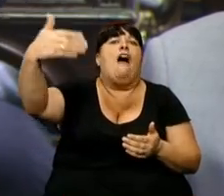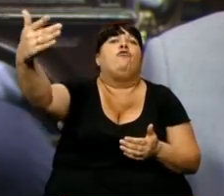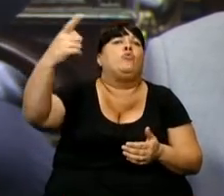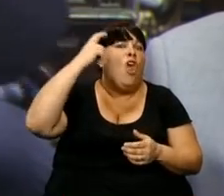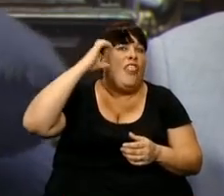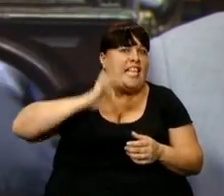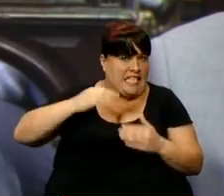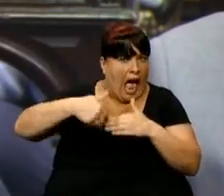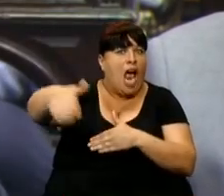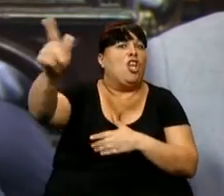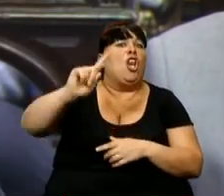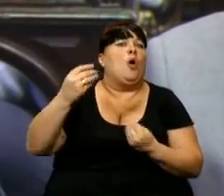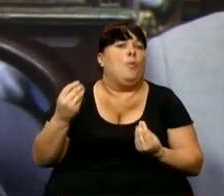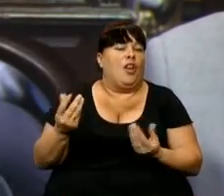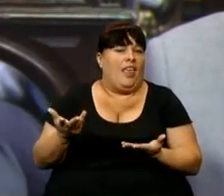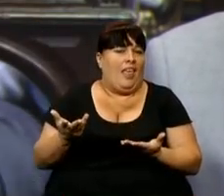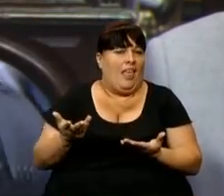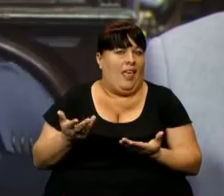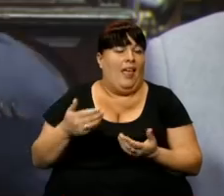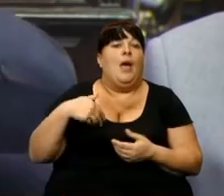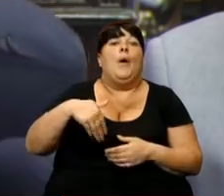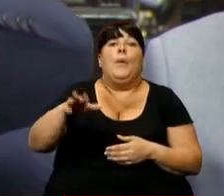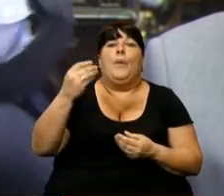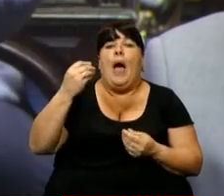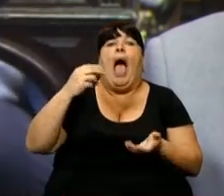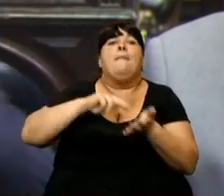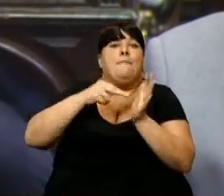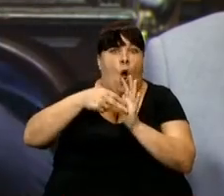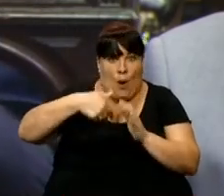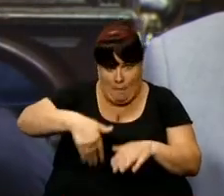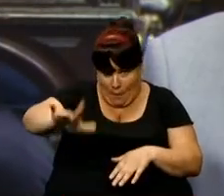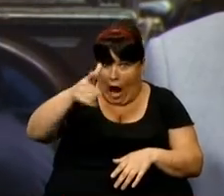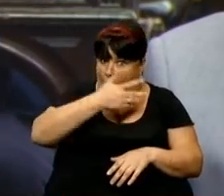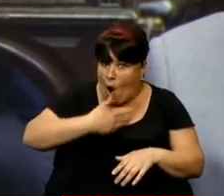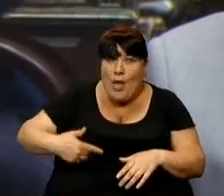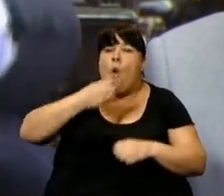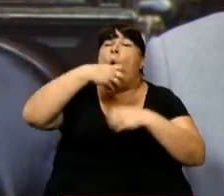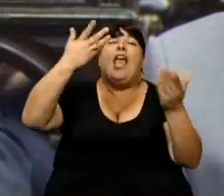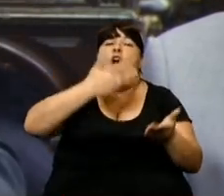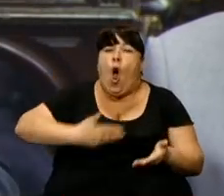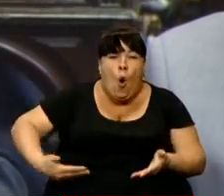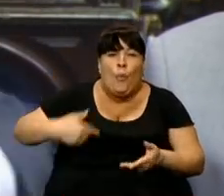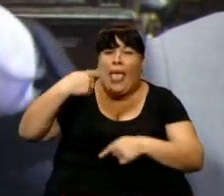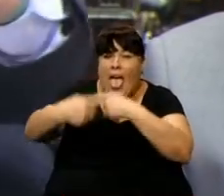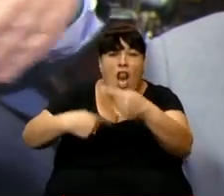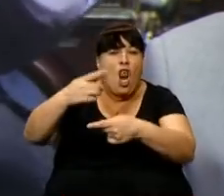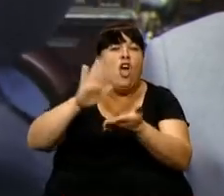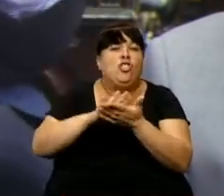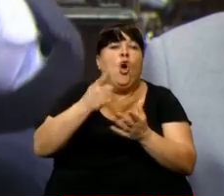a 10 años que vamos a tener, de los problemas que va a tener gobierne quien gobierne, la medida